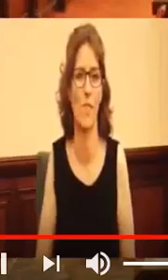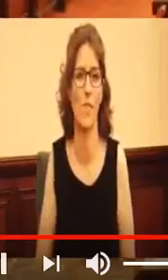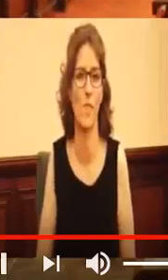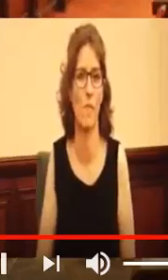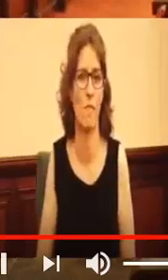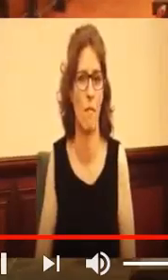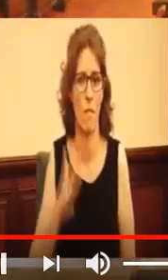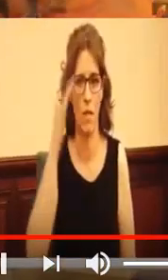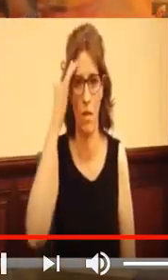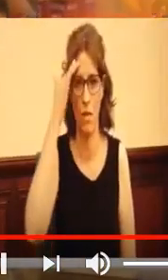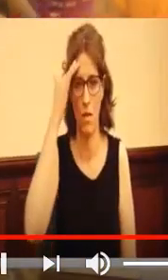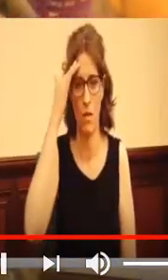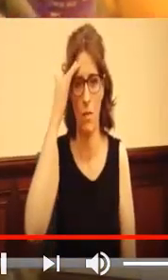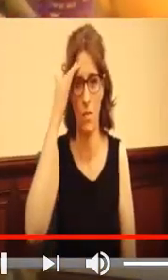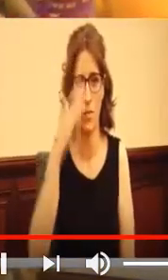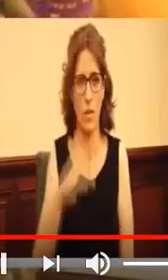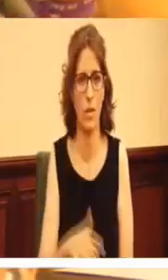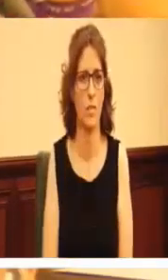madre mía,